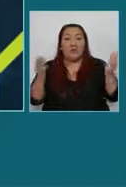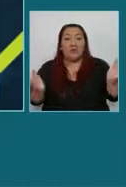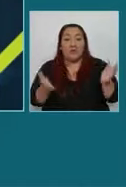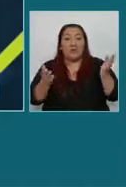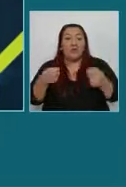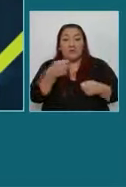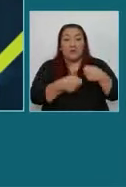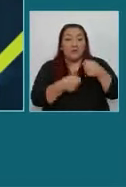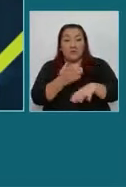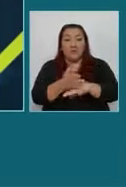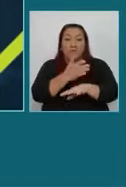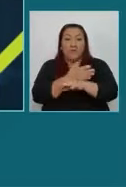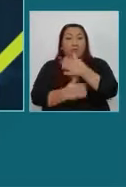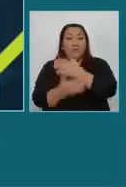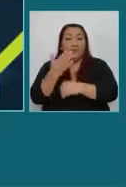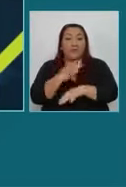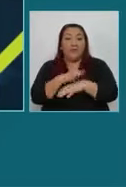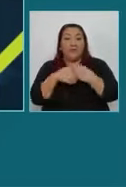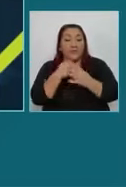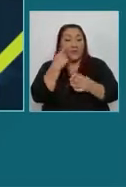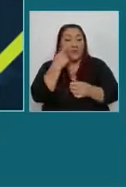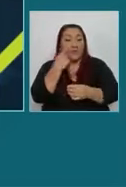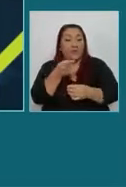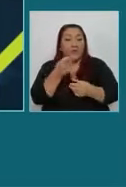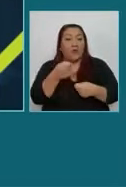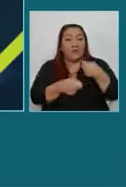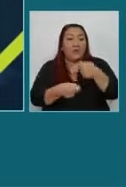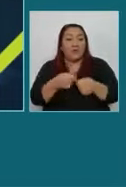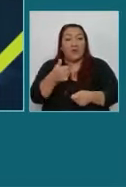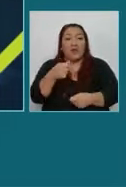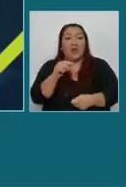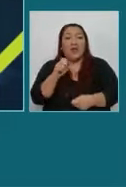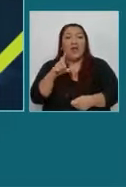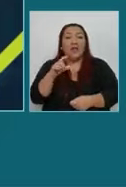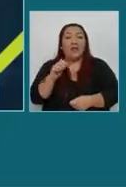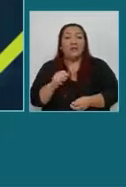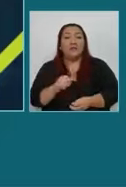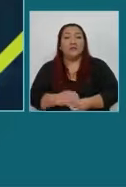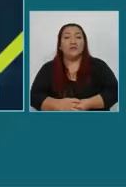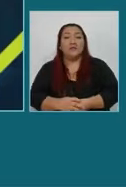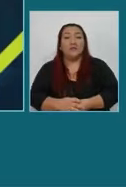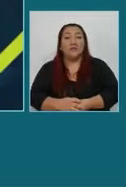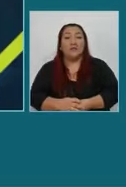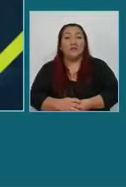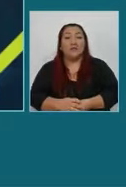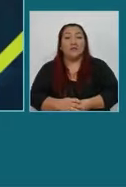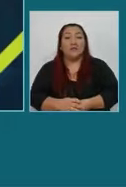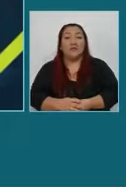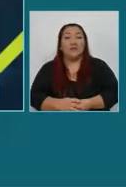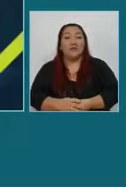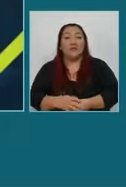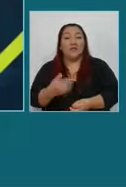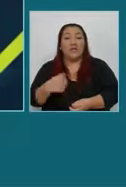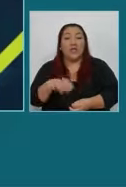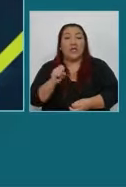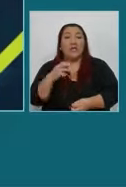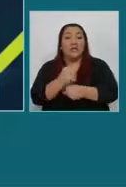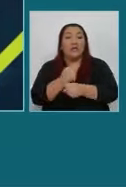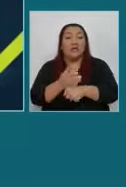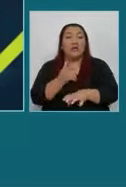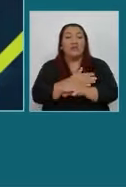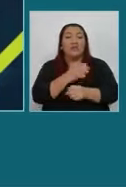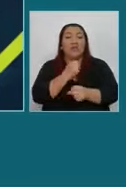estadios tempranos, ¿no? Todo lo que conocemos como inversiones ángeles, ¿no? Entonces, se puede decir que ya venimos trabajando con